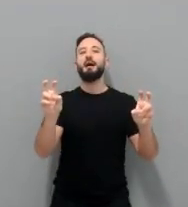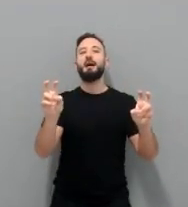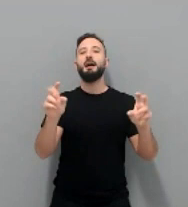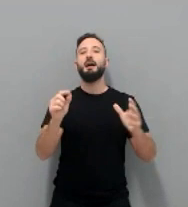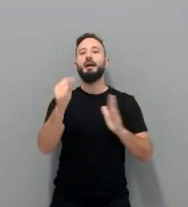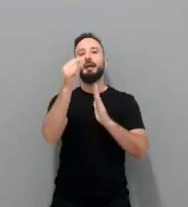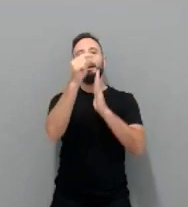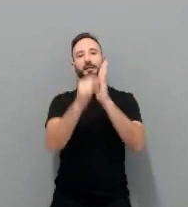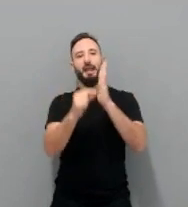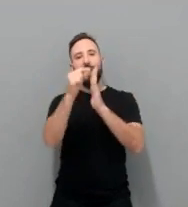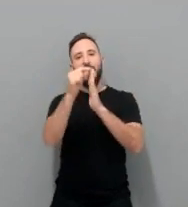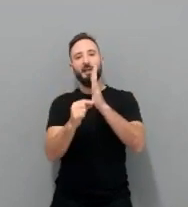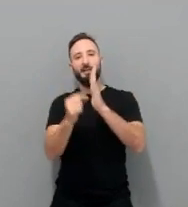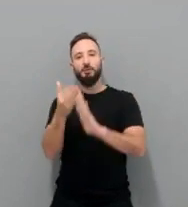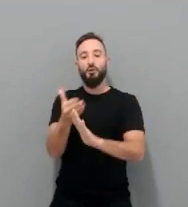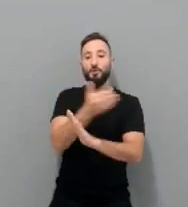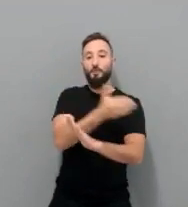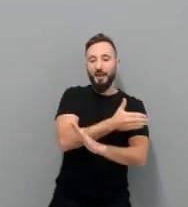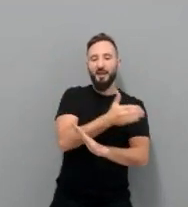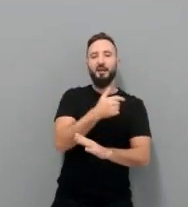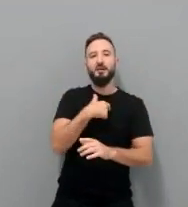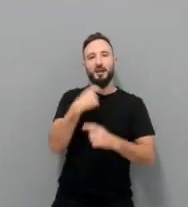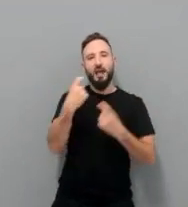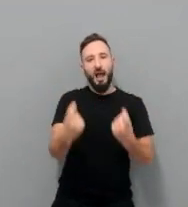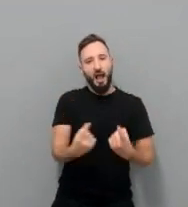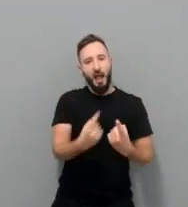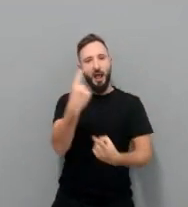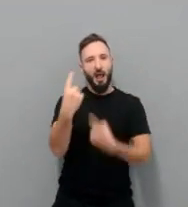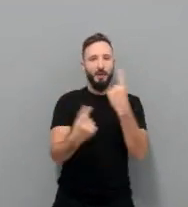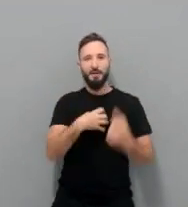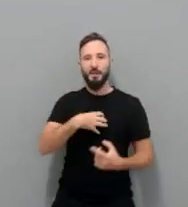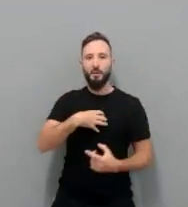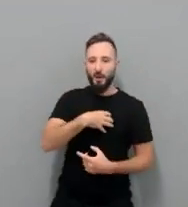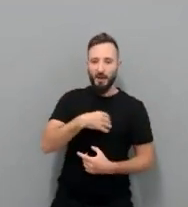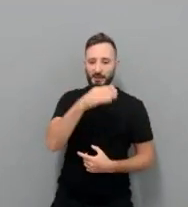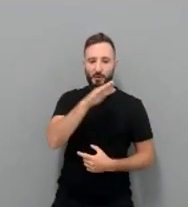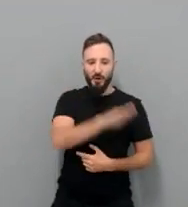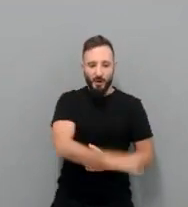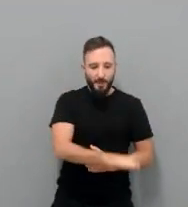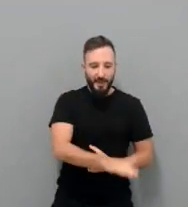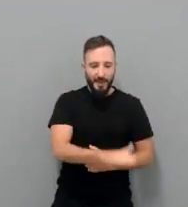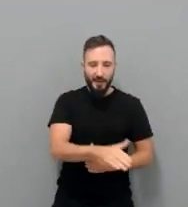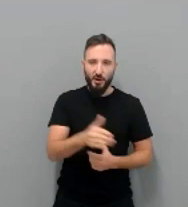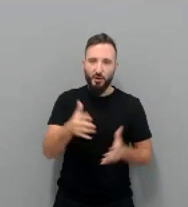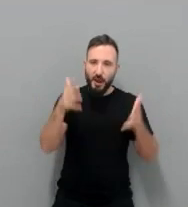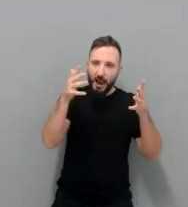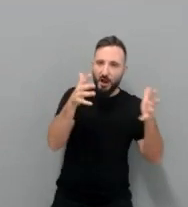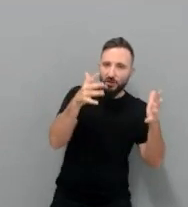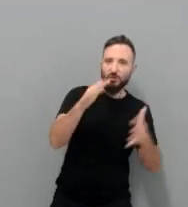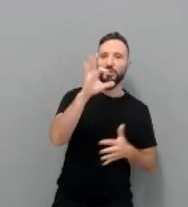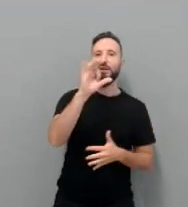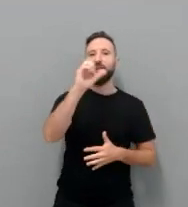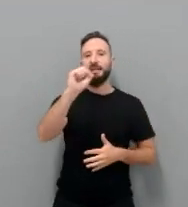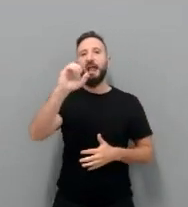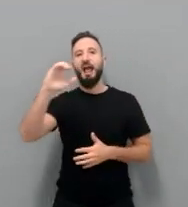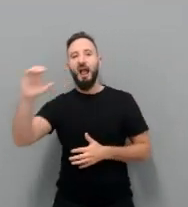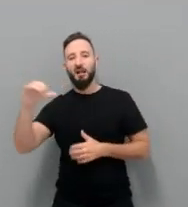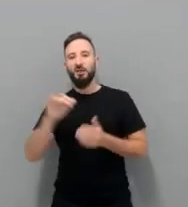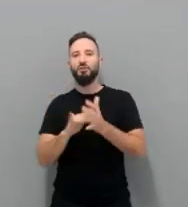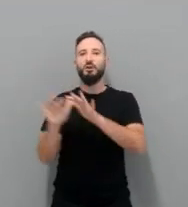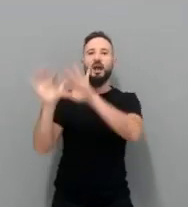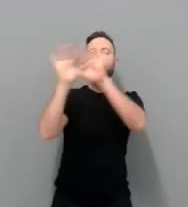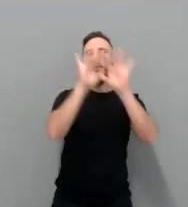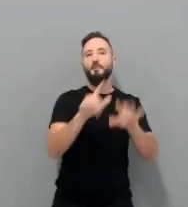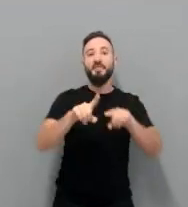prerequisitos, en ocasiones cuesta mucho hacer entender que el peque debe usar un SAC porque está muy afectado. Y cuesta convencer, ¿no? tanto a